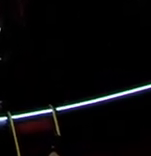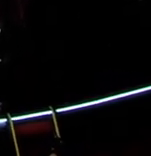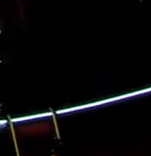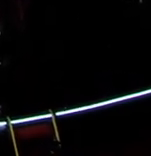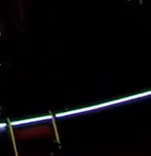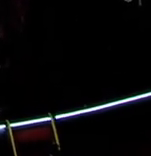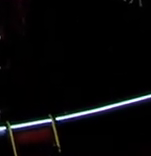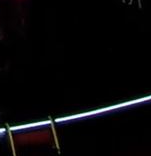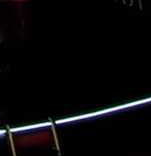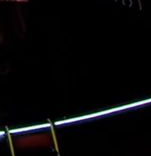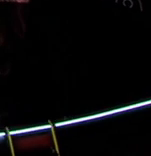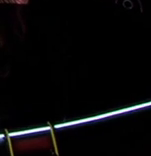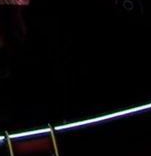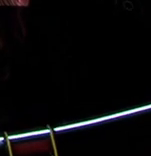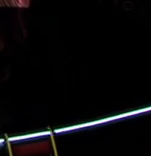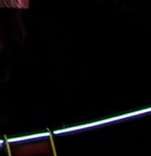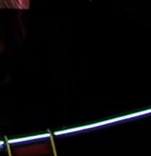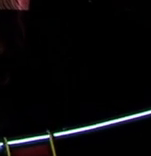Gracias.